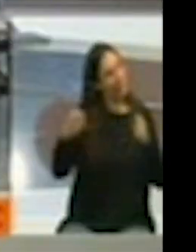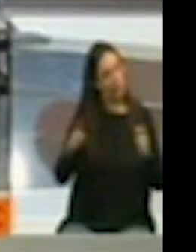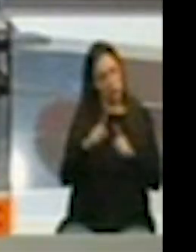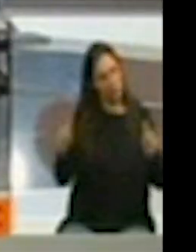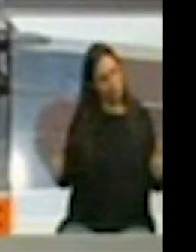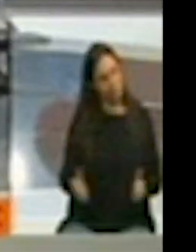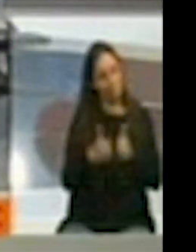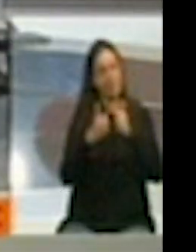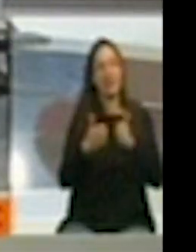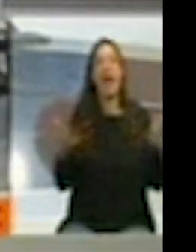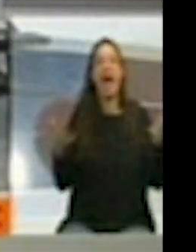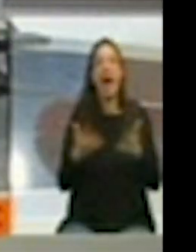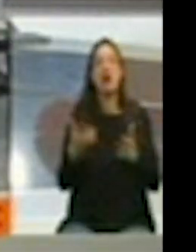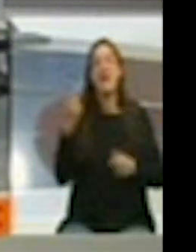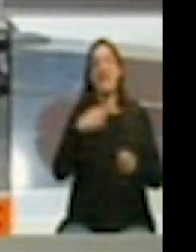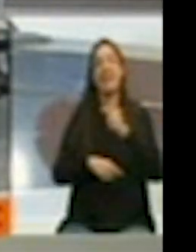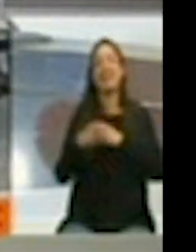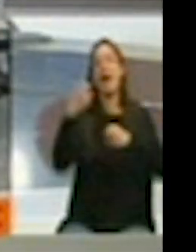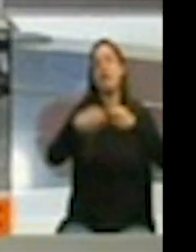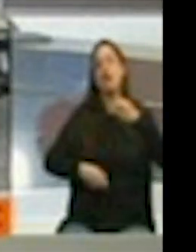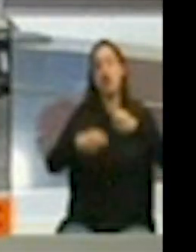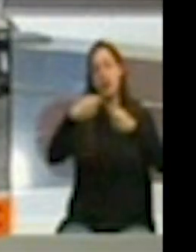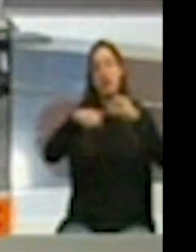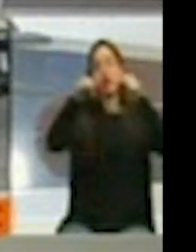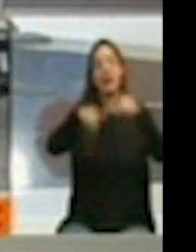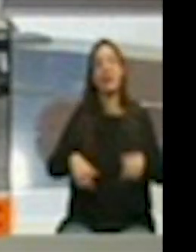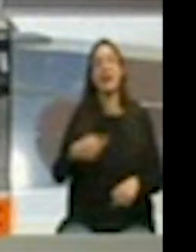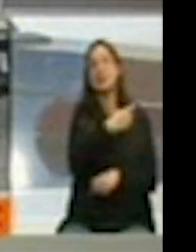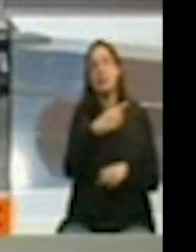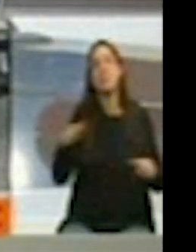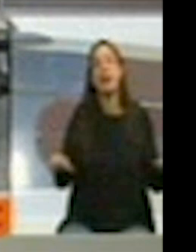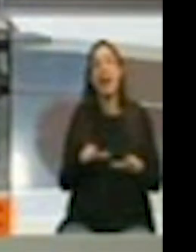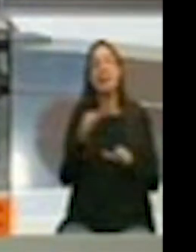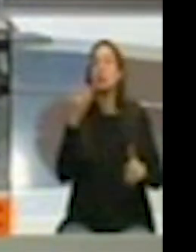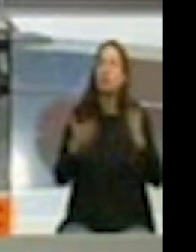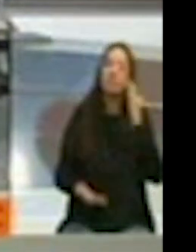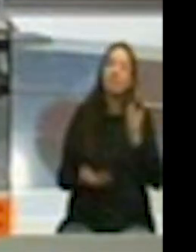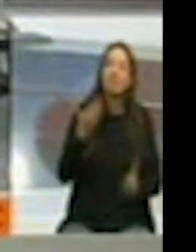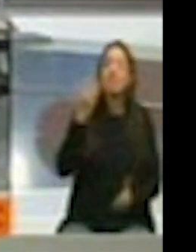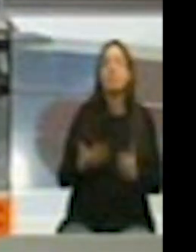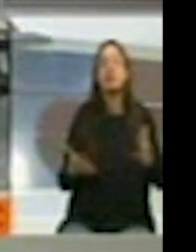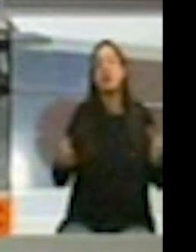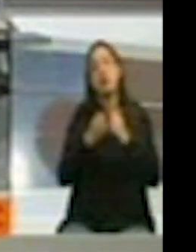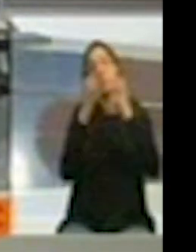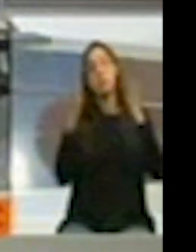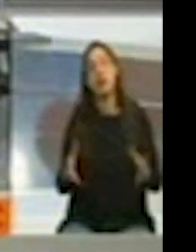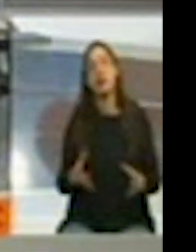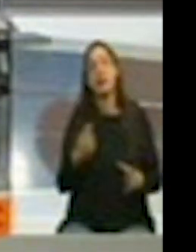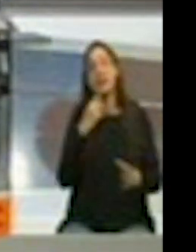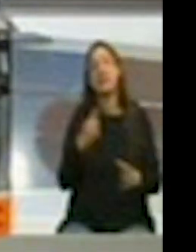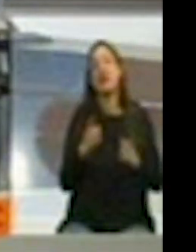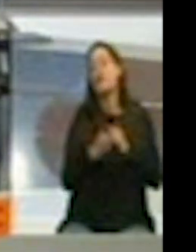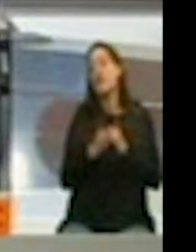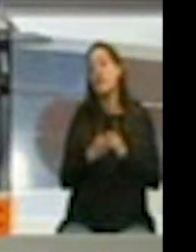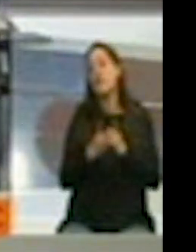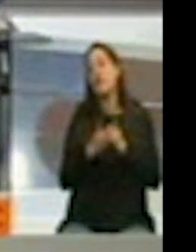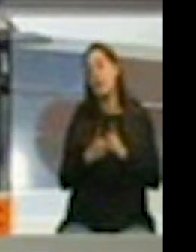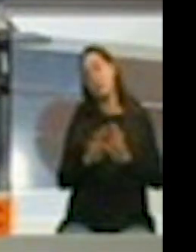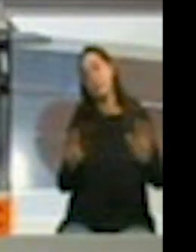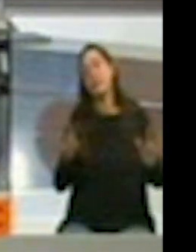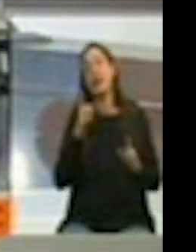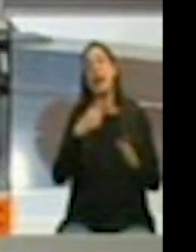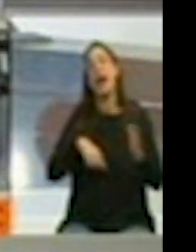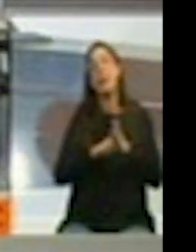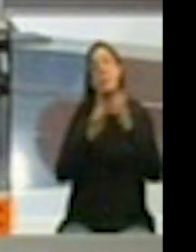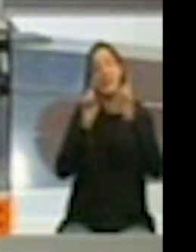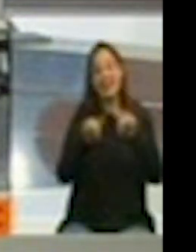Bueno, vemos de venta de boletos esta semana, se hizo una evaluación y bueno, los números dicen que se mantuvo estable. Sí, y a propósito de